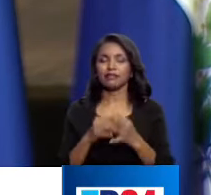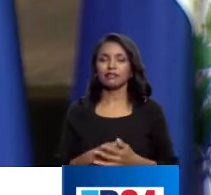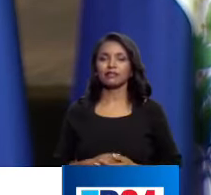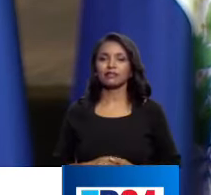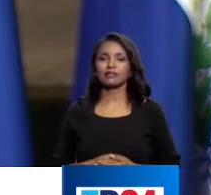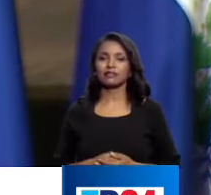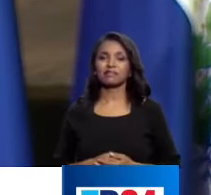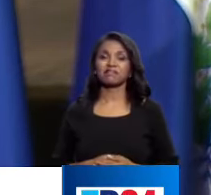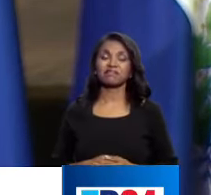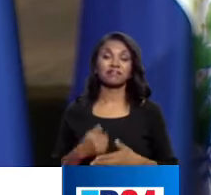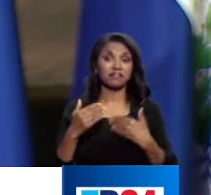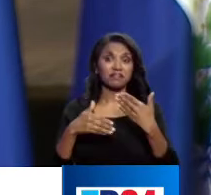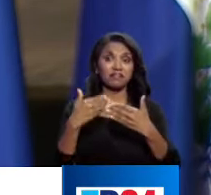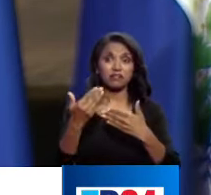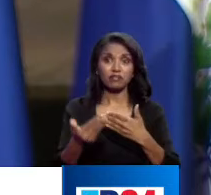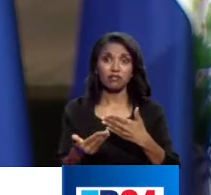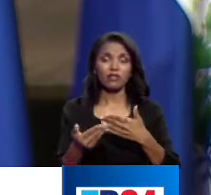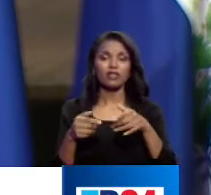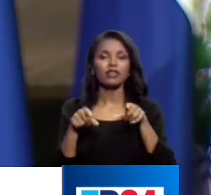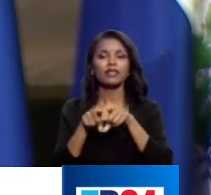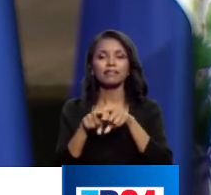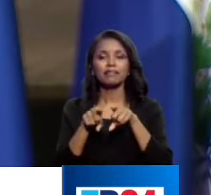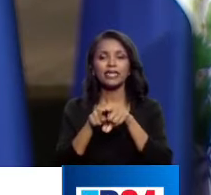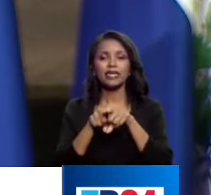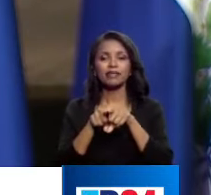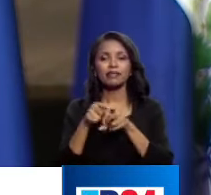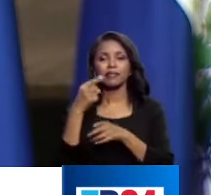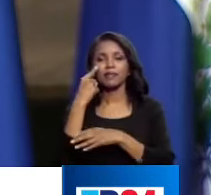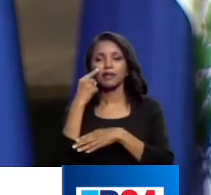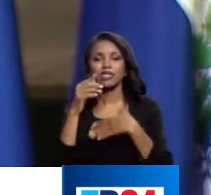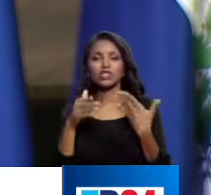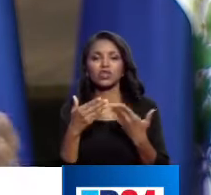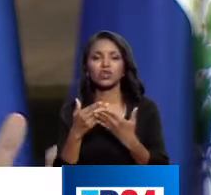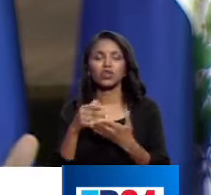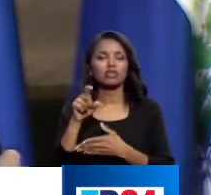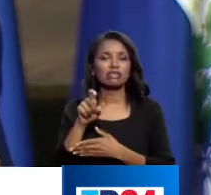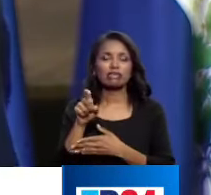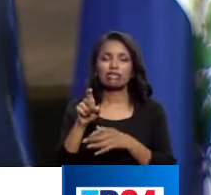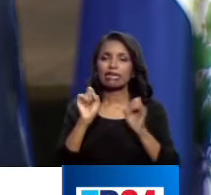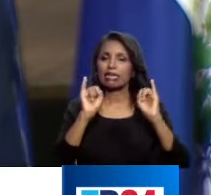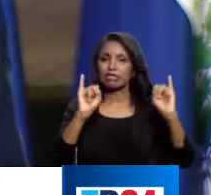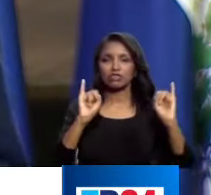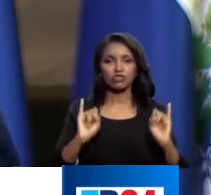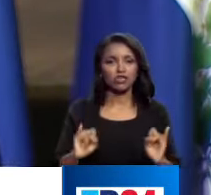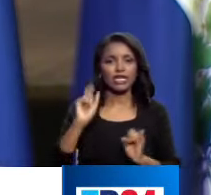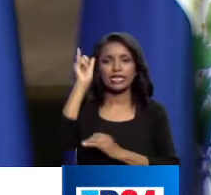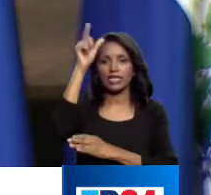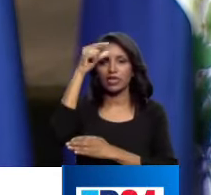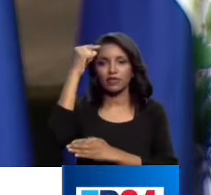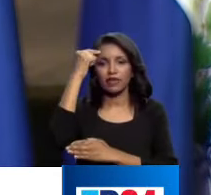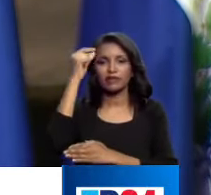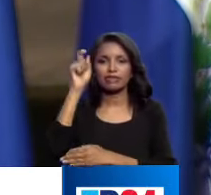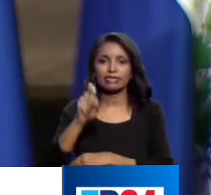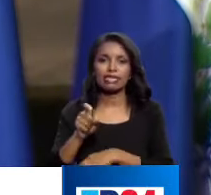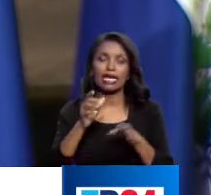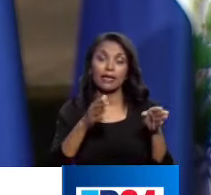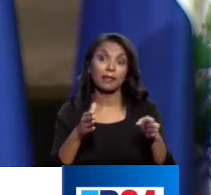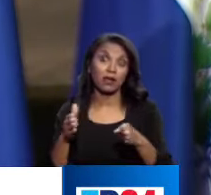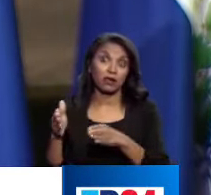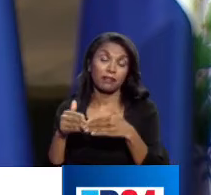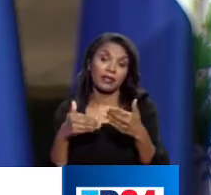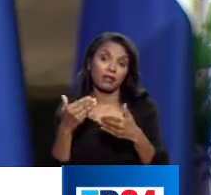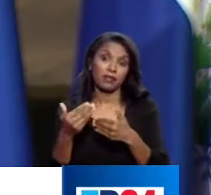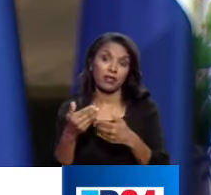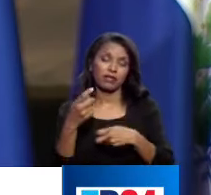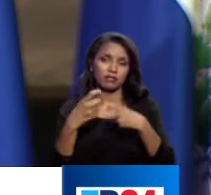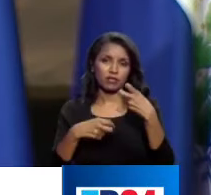llegarle a ellos. Y después vamos a atender el alineamiento que se requiere en las instituciones del Estado para lograr que finalmente atendamos